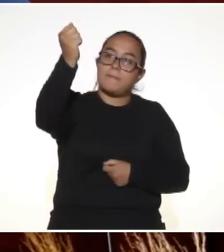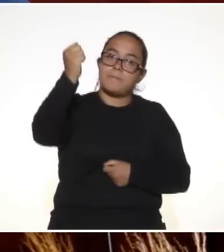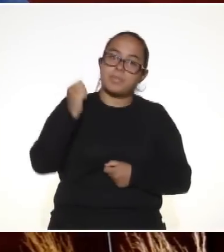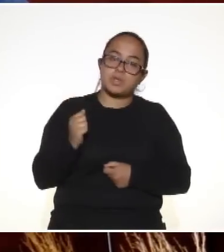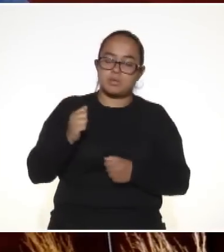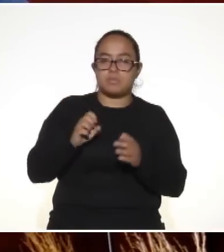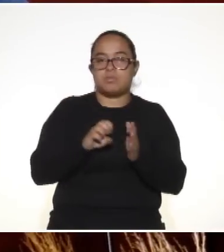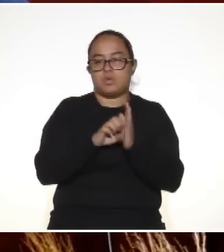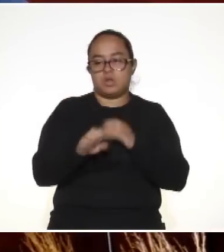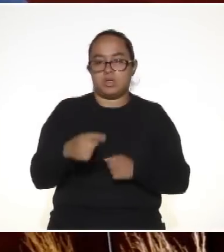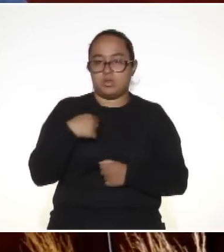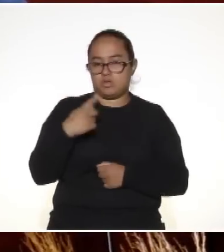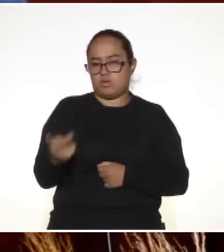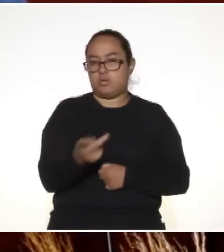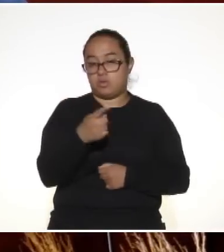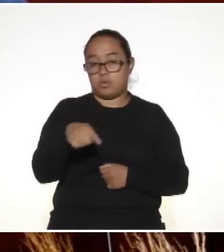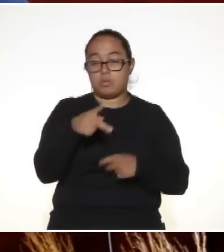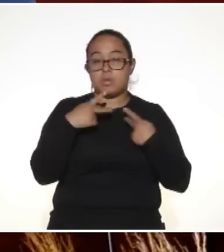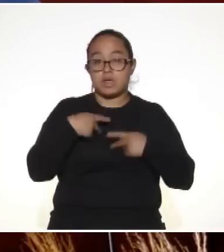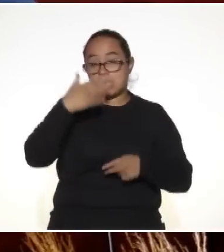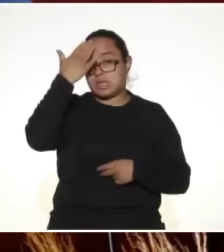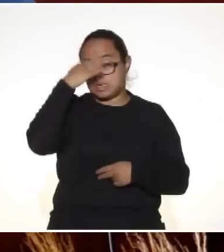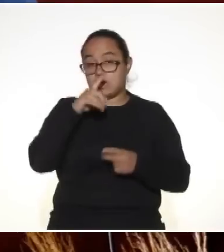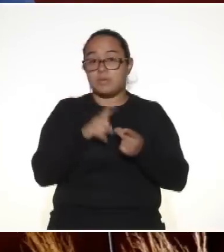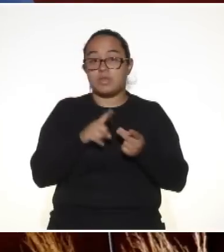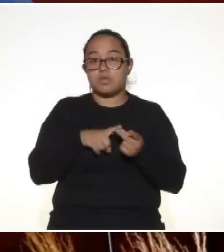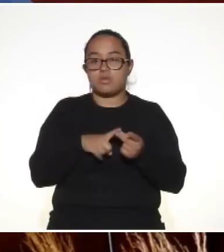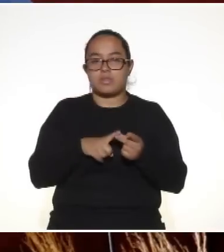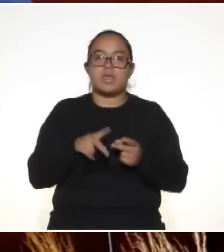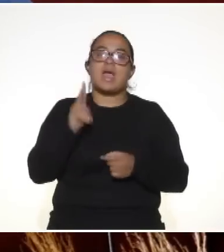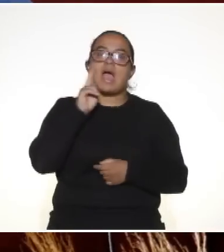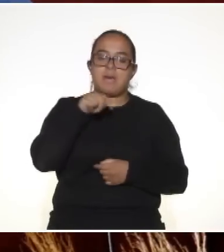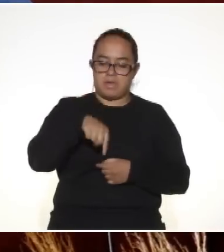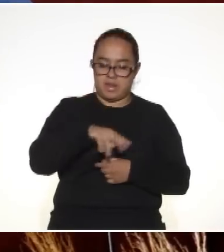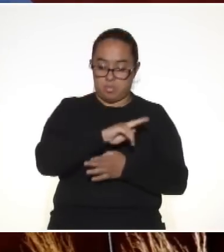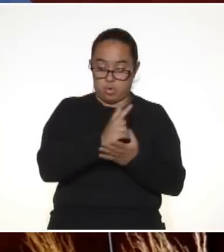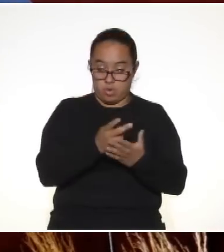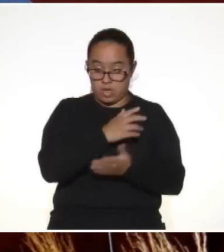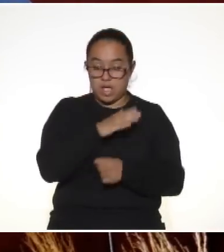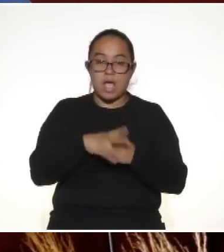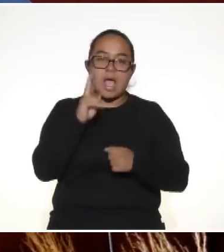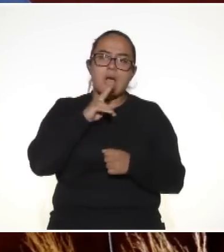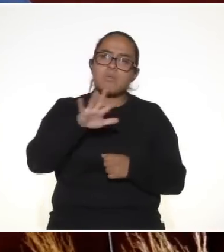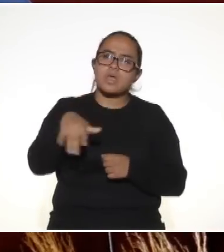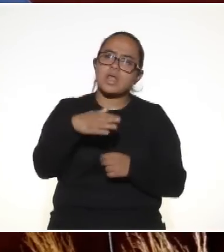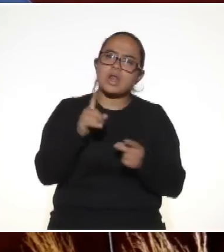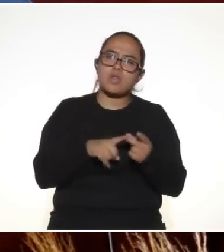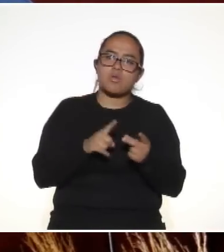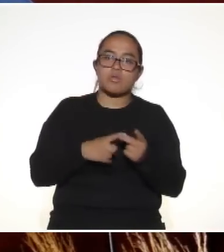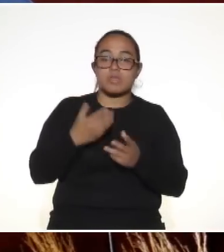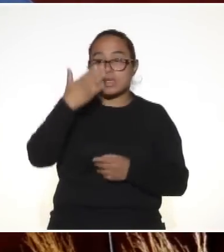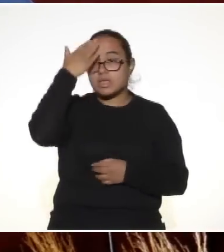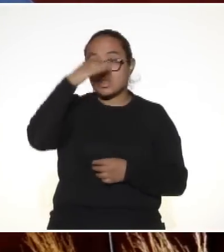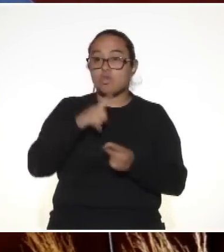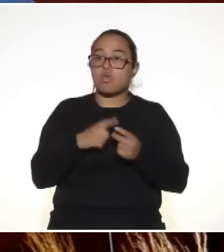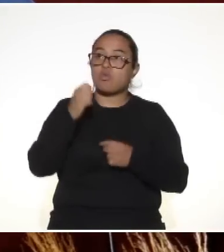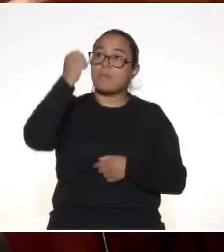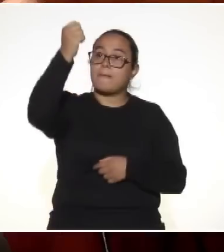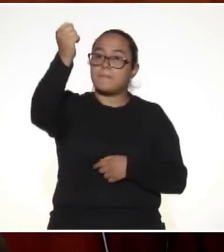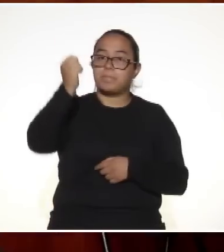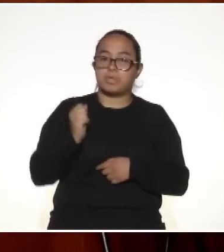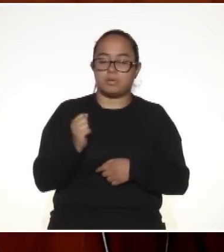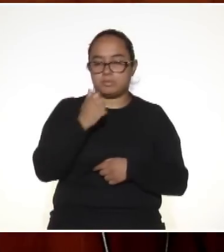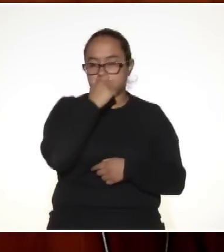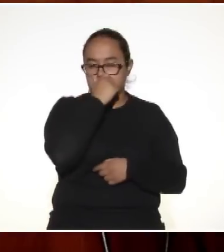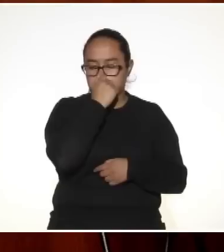les pregunto a ustedes como público, ¿saben dónde? Después del programa averigüen dónde para tratar de evitar favor. que esto vaya a ocurrir. Para saber dónde bajar el switch.